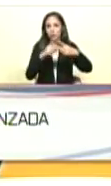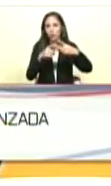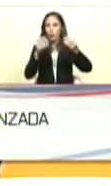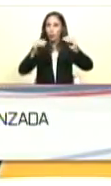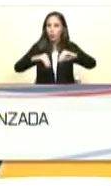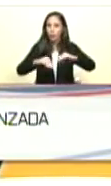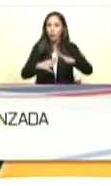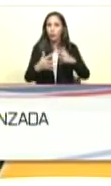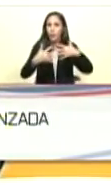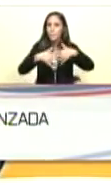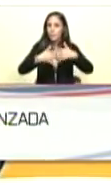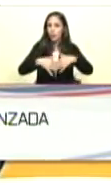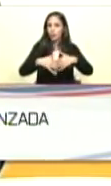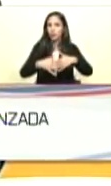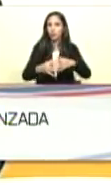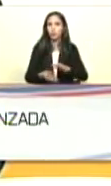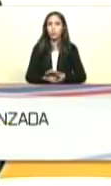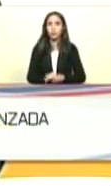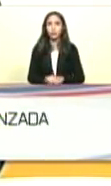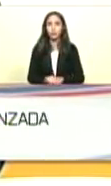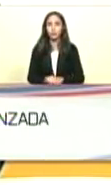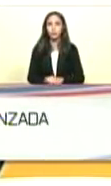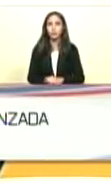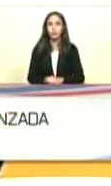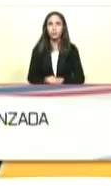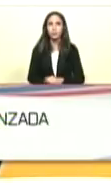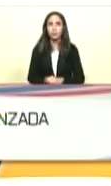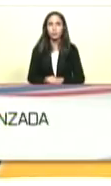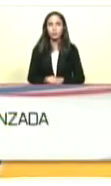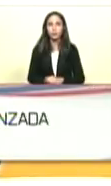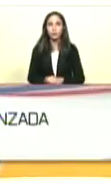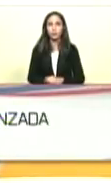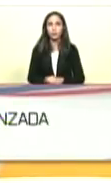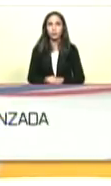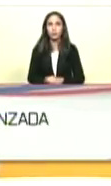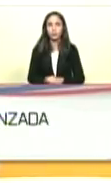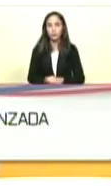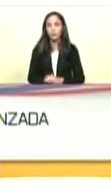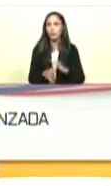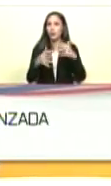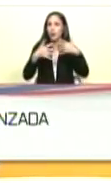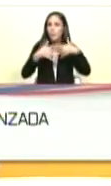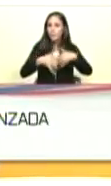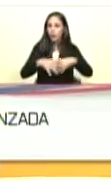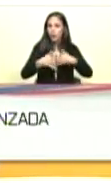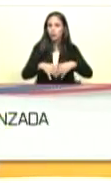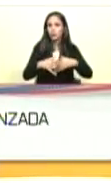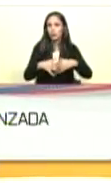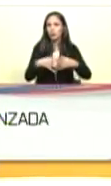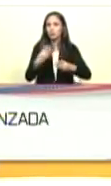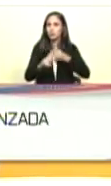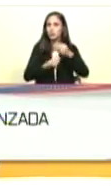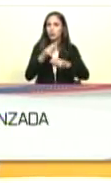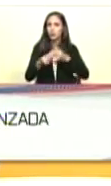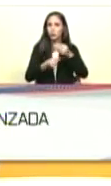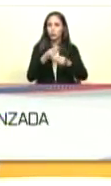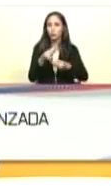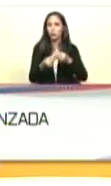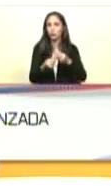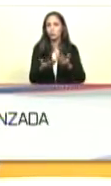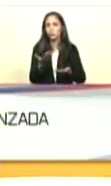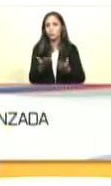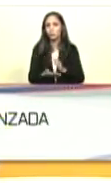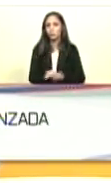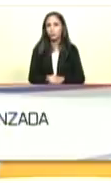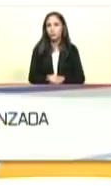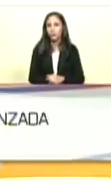empresa Social, ¿cierto? ¿Se llama así? Es una empresa fundada y dirigida